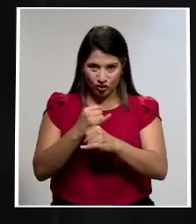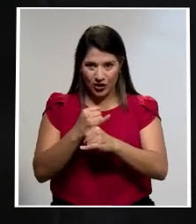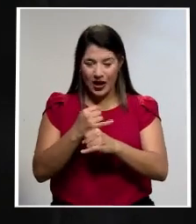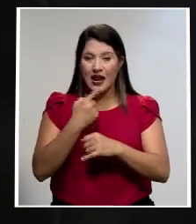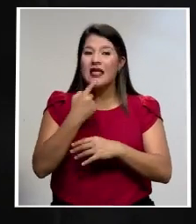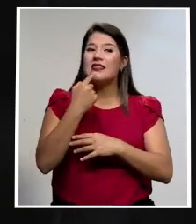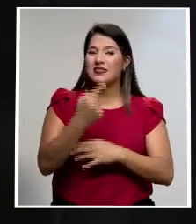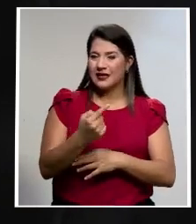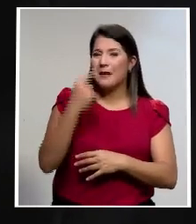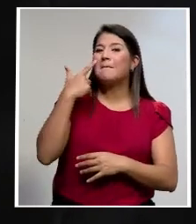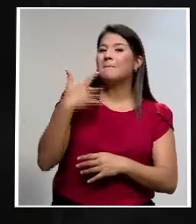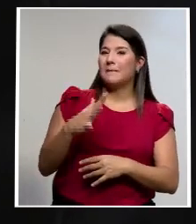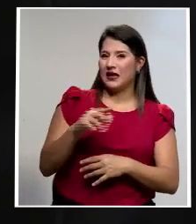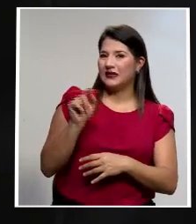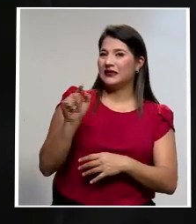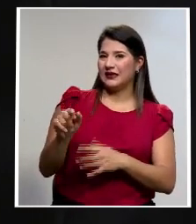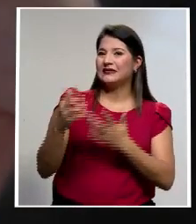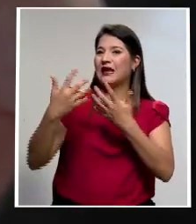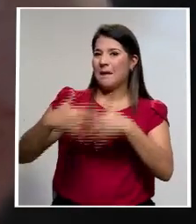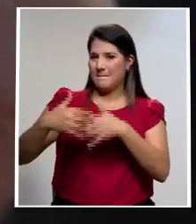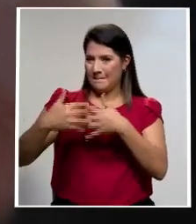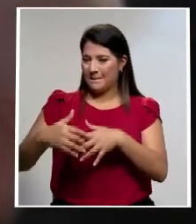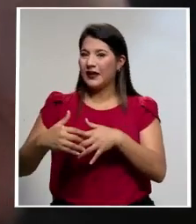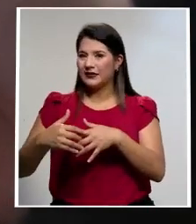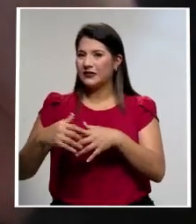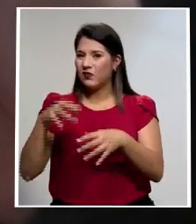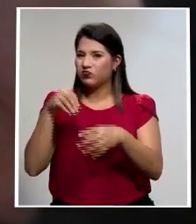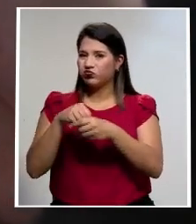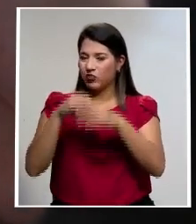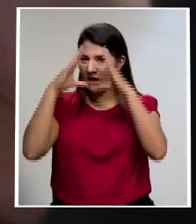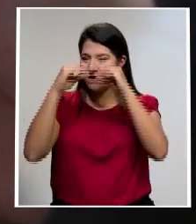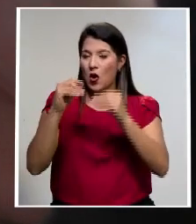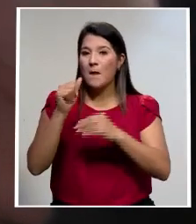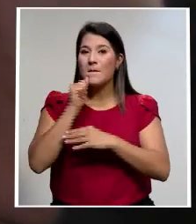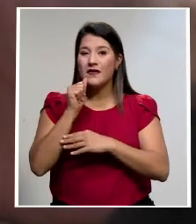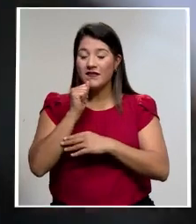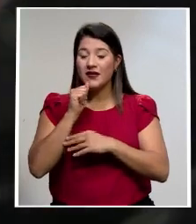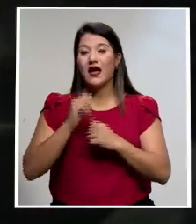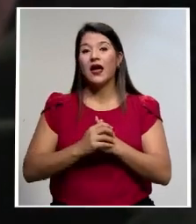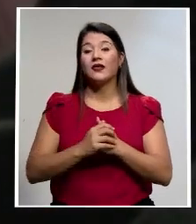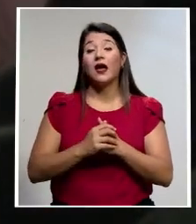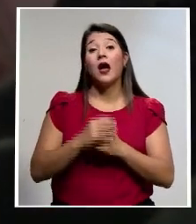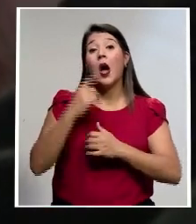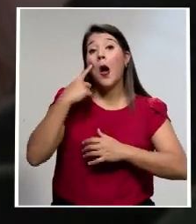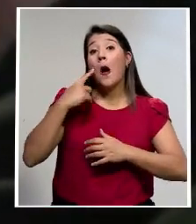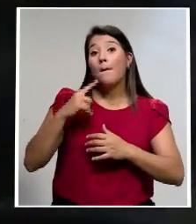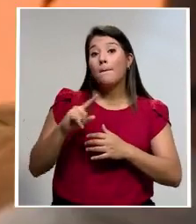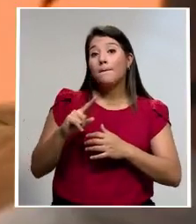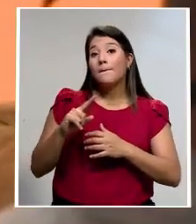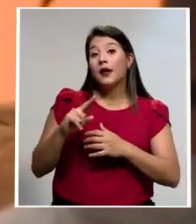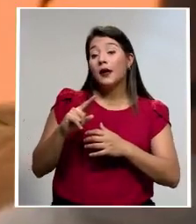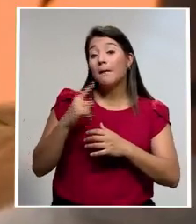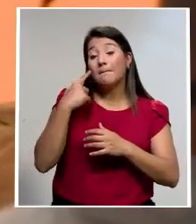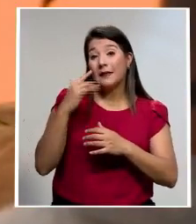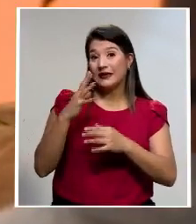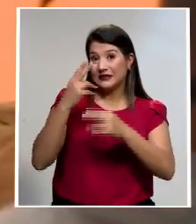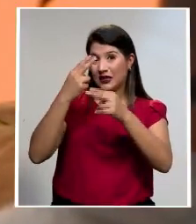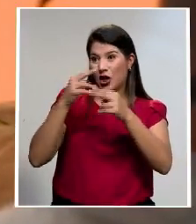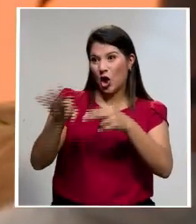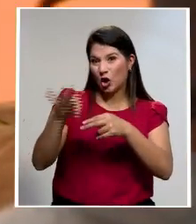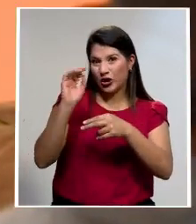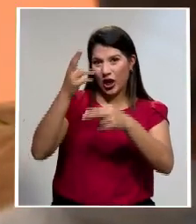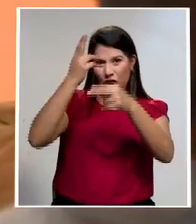las sospechas sobre esta empresa israelí y se basa en una lista obtenida por el colectivo de periodistas France Forbidden Stories